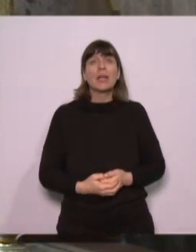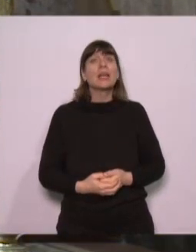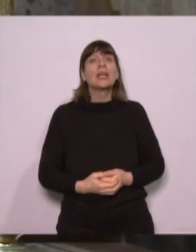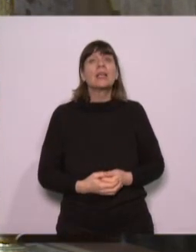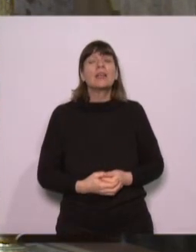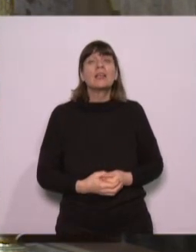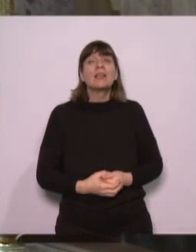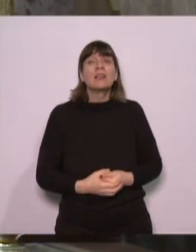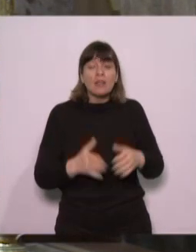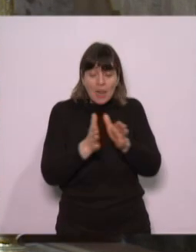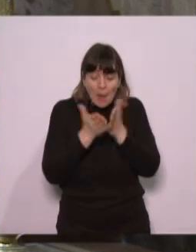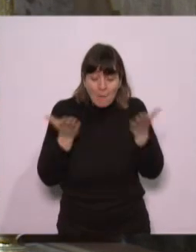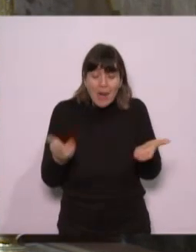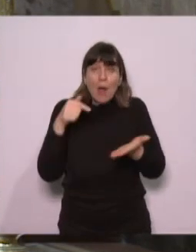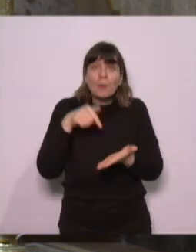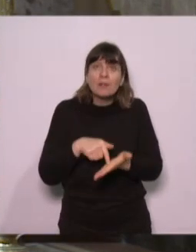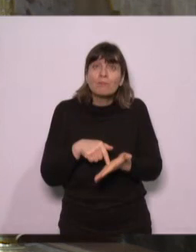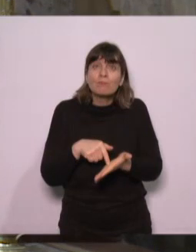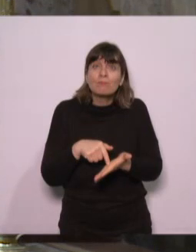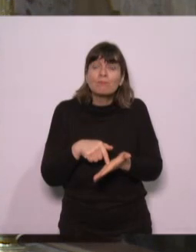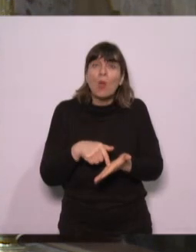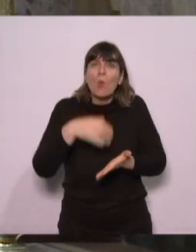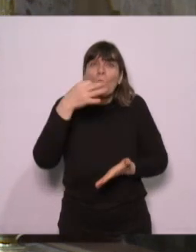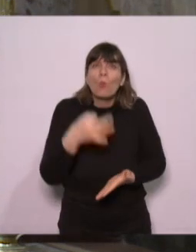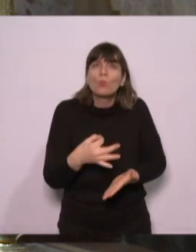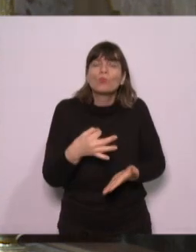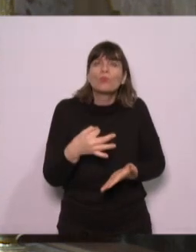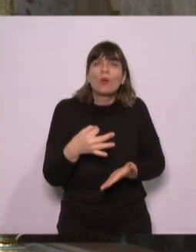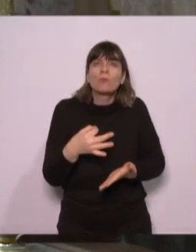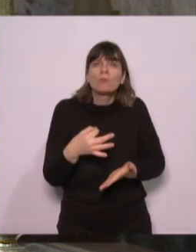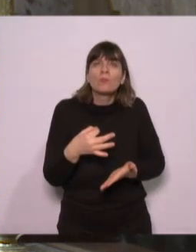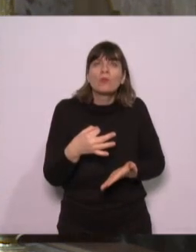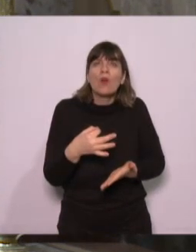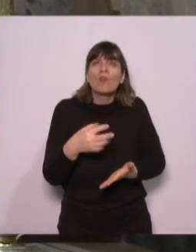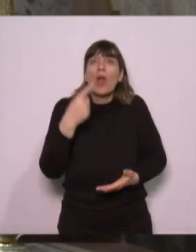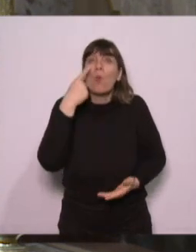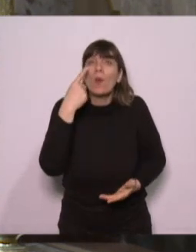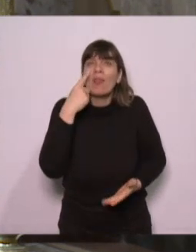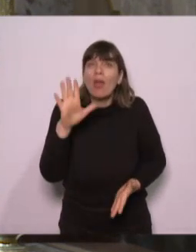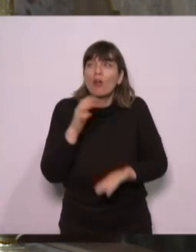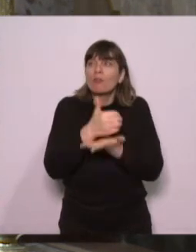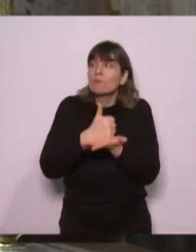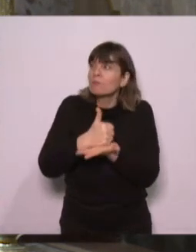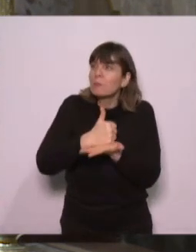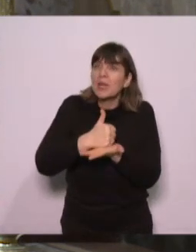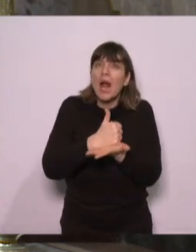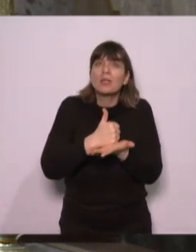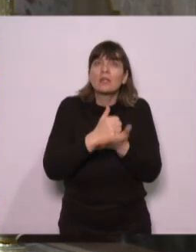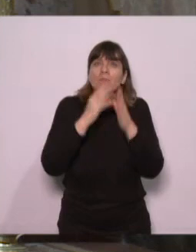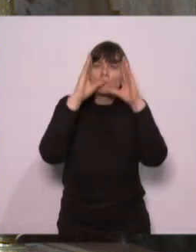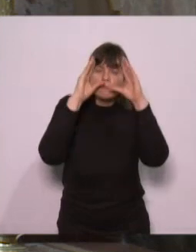Nos hablaba la palabra de Dios justamente de la vigilancia, de no